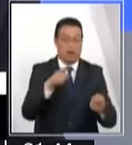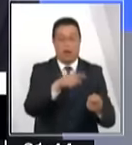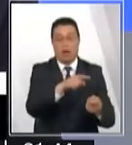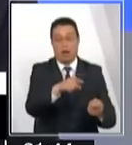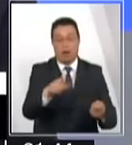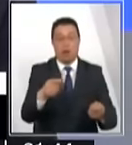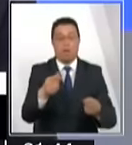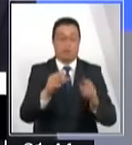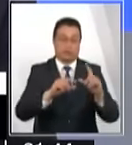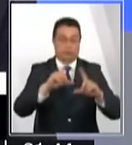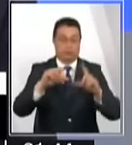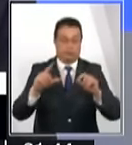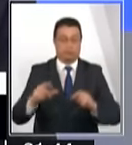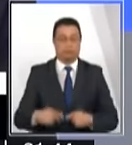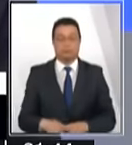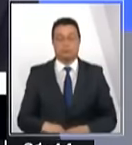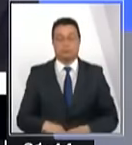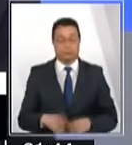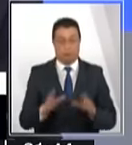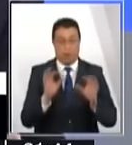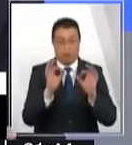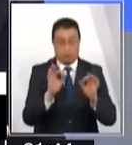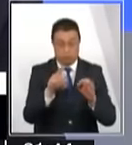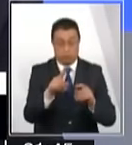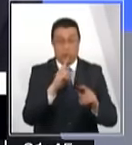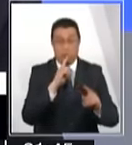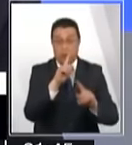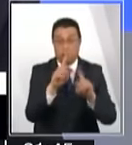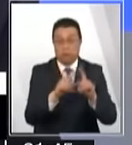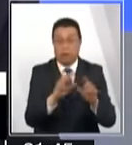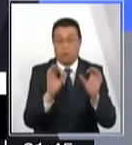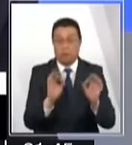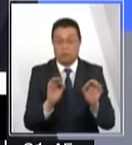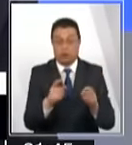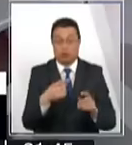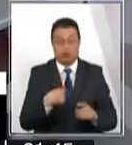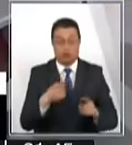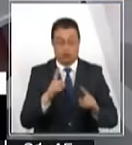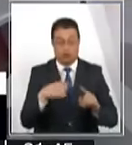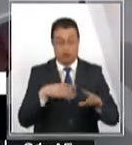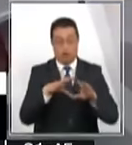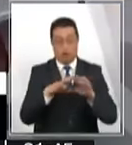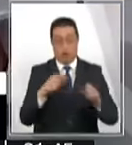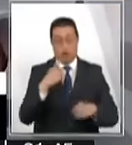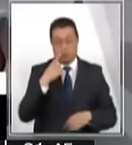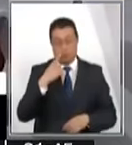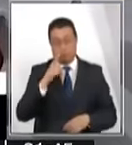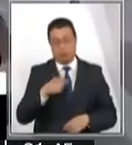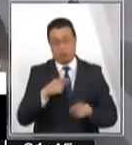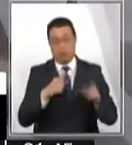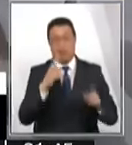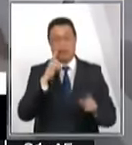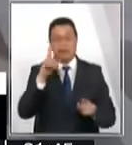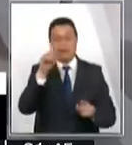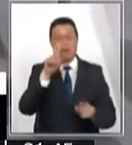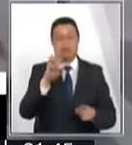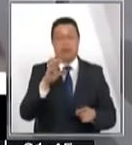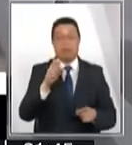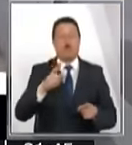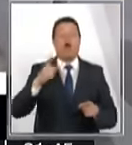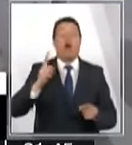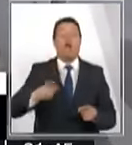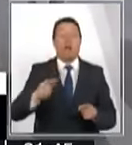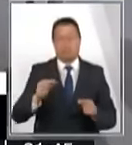a los precios sin embargo está perfecta su argumentación por esa razón no no compartimos la decisión de correcto de porque la ispr está obligada a ajustar sus